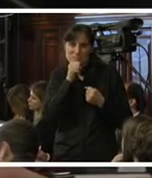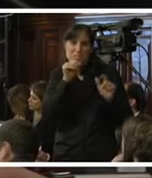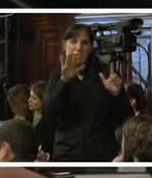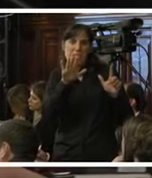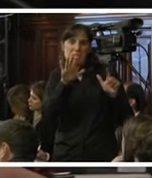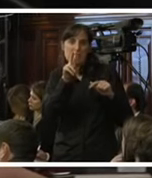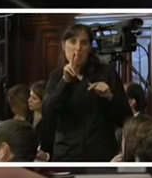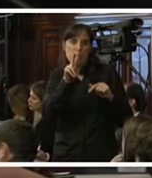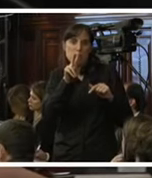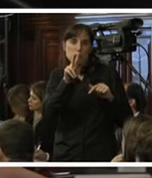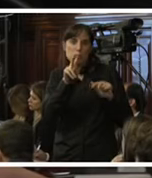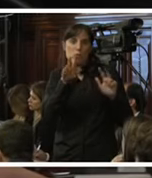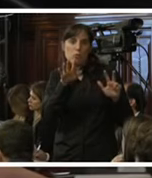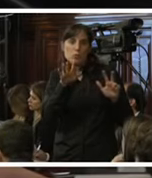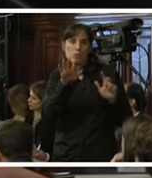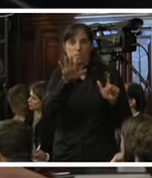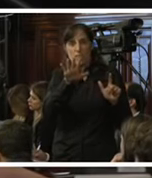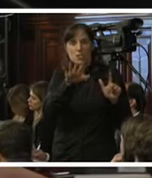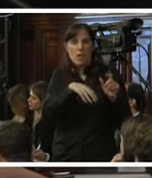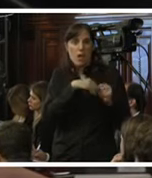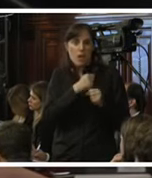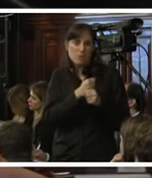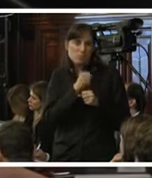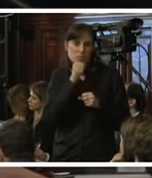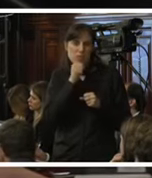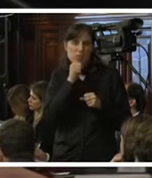72 y 87 años.